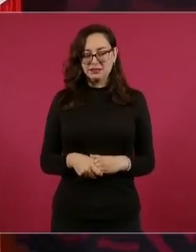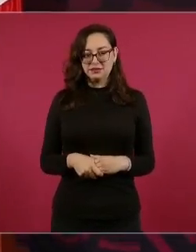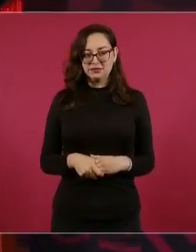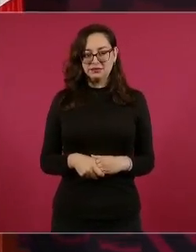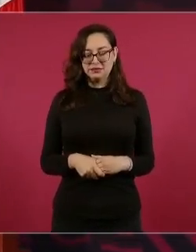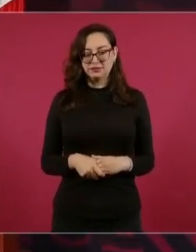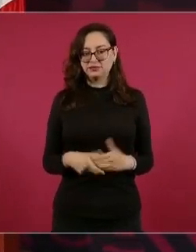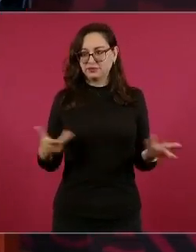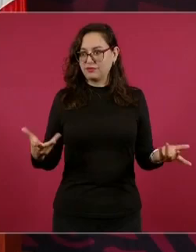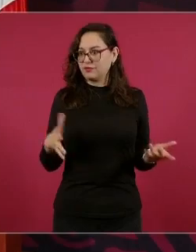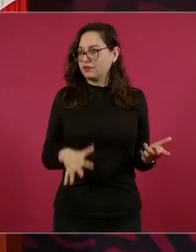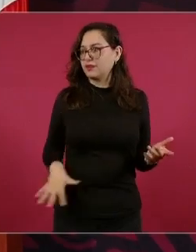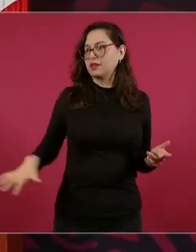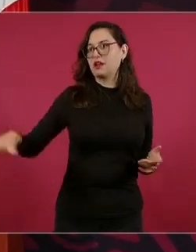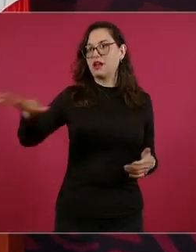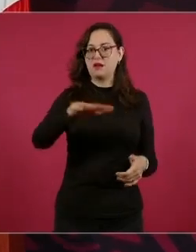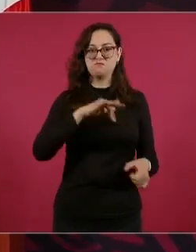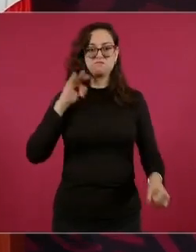Esto beneficia,